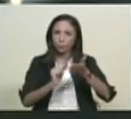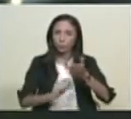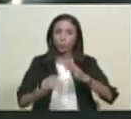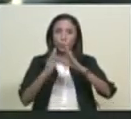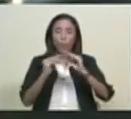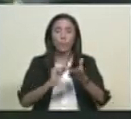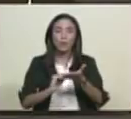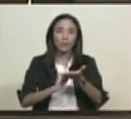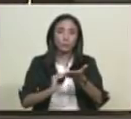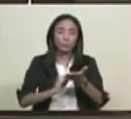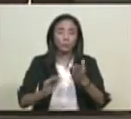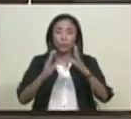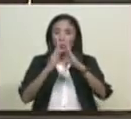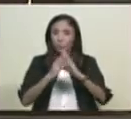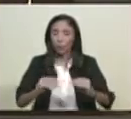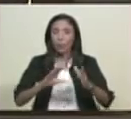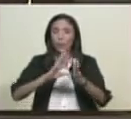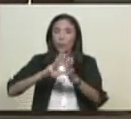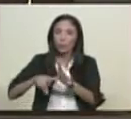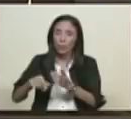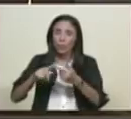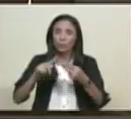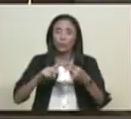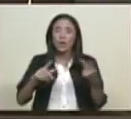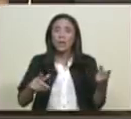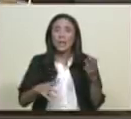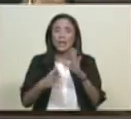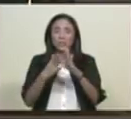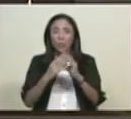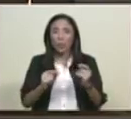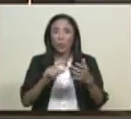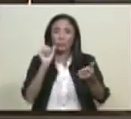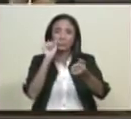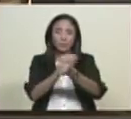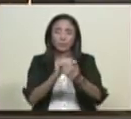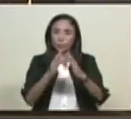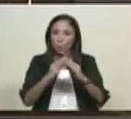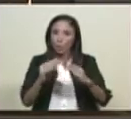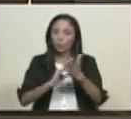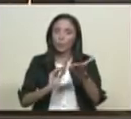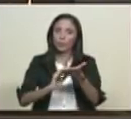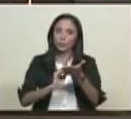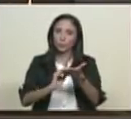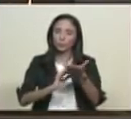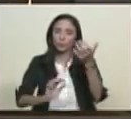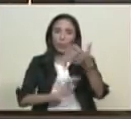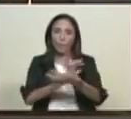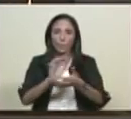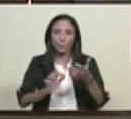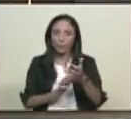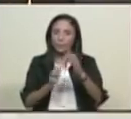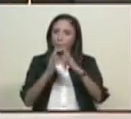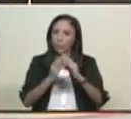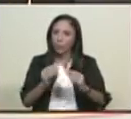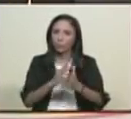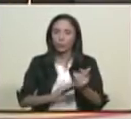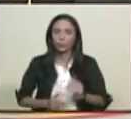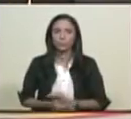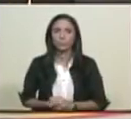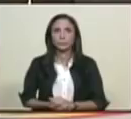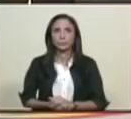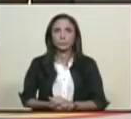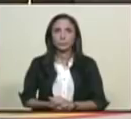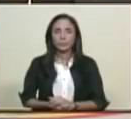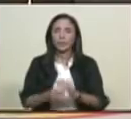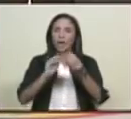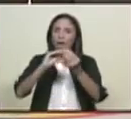y por la paz, por parte del Poder Ejecutivo, el Poder Judicial y el Poder Constituyente para adelantar las reformas